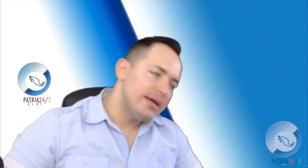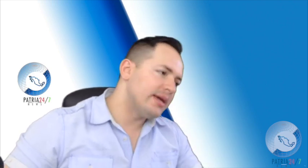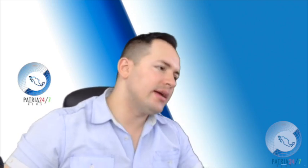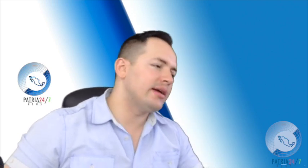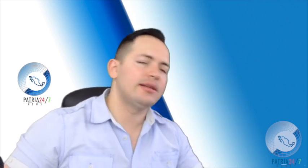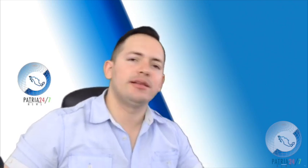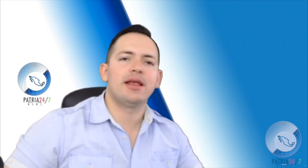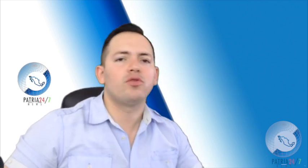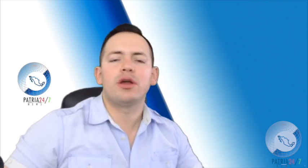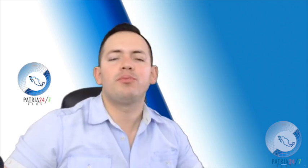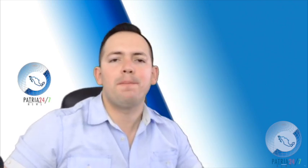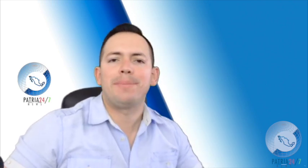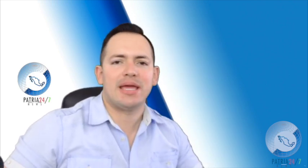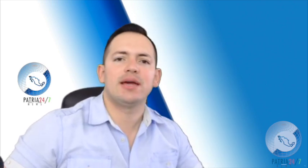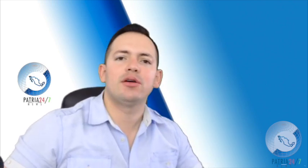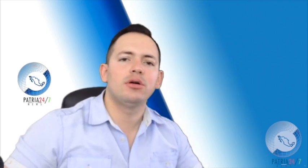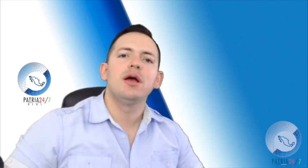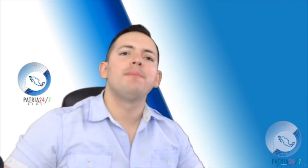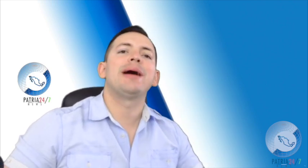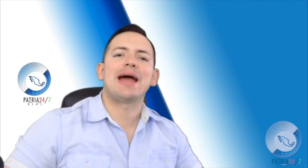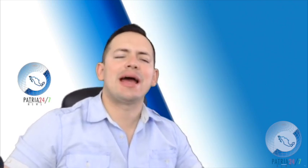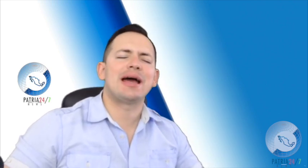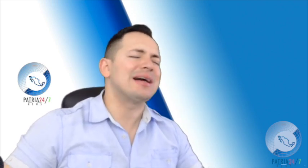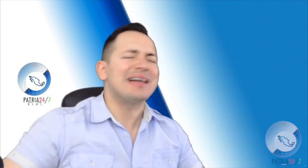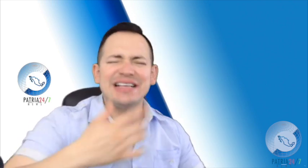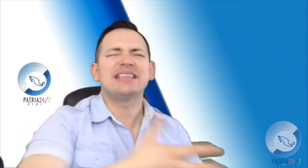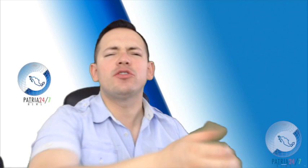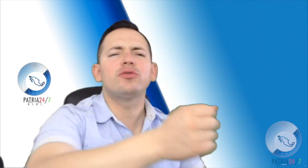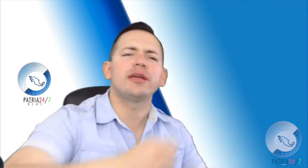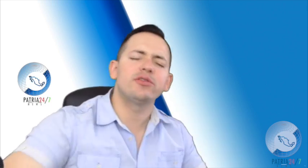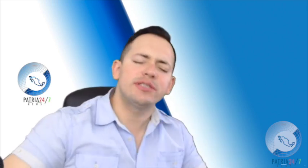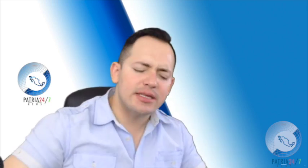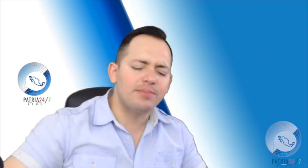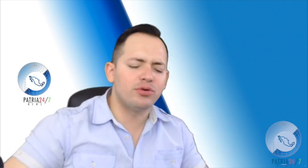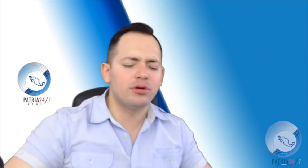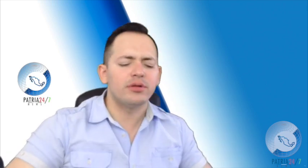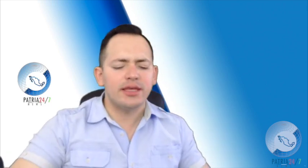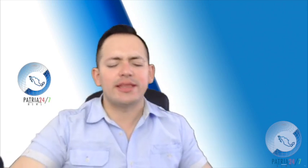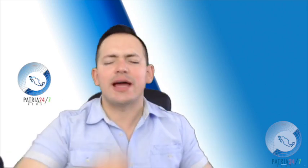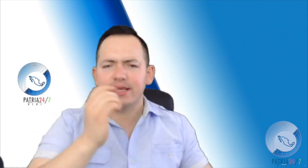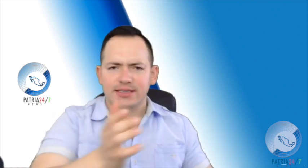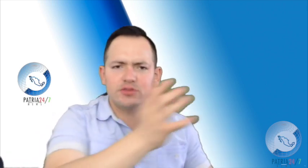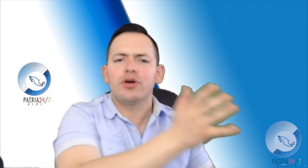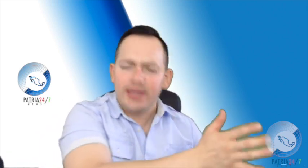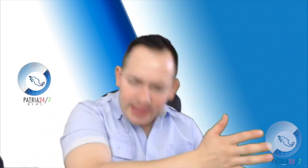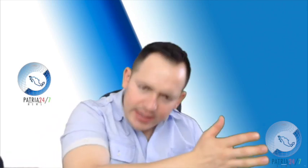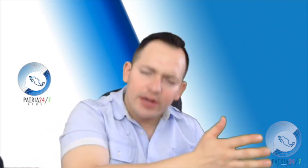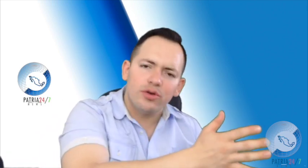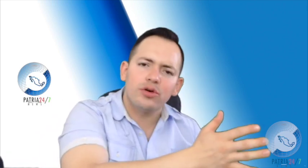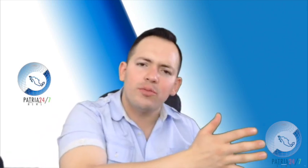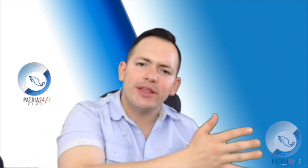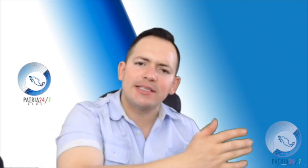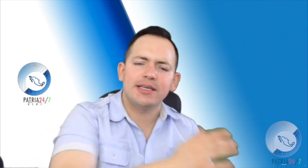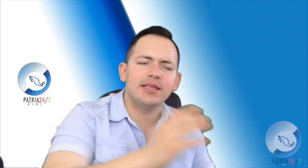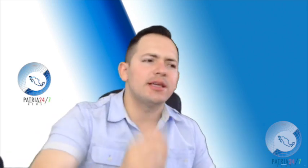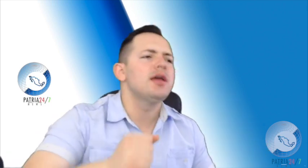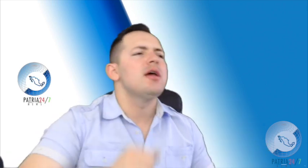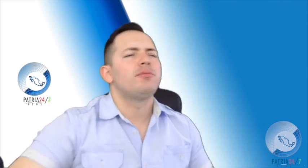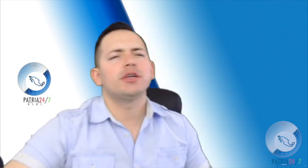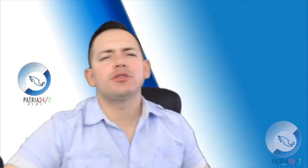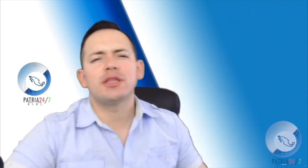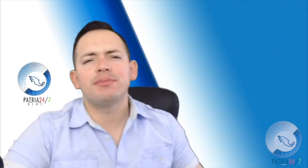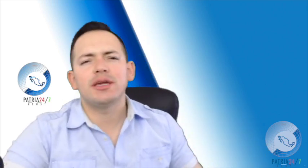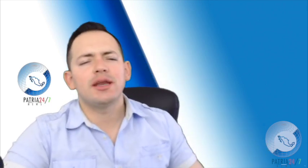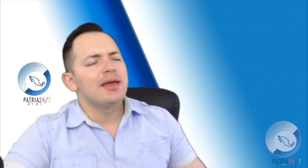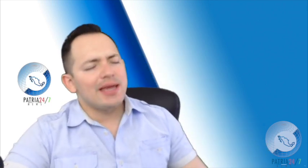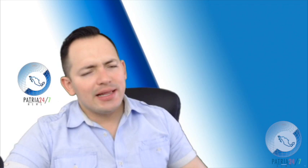poniendo el cuerpo, el pellejo, para que estén ocurriendo este tipo de detalles. Esto hay que tenerlo como antecedente.